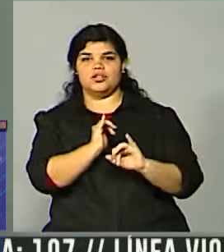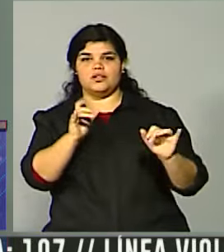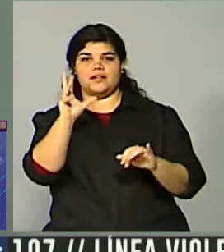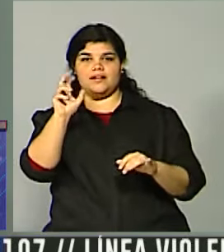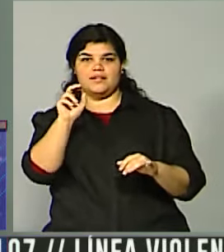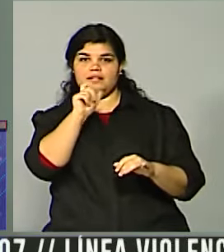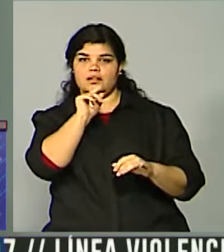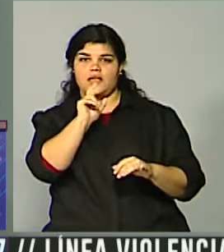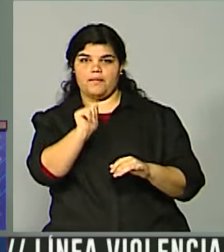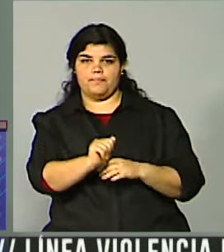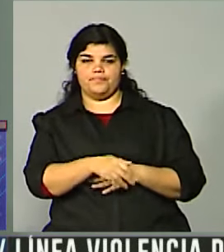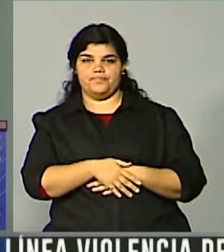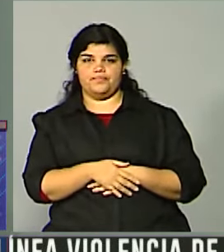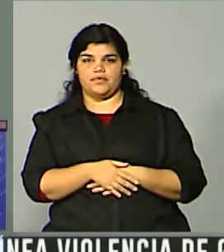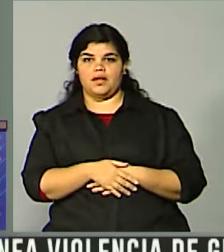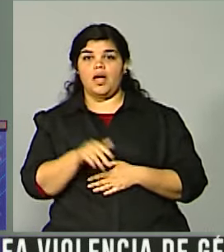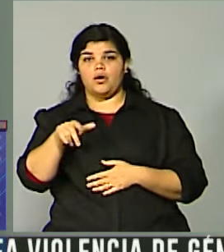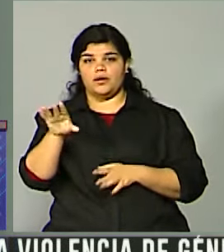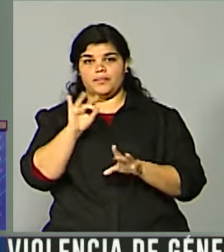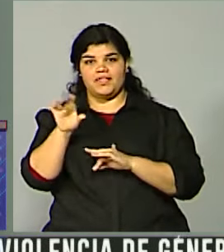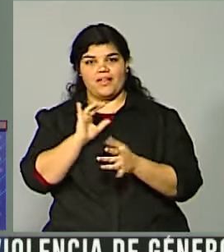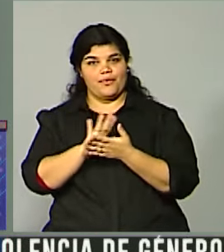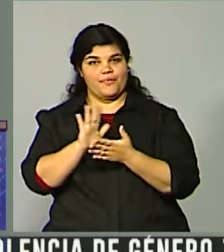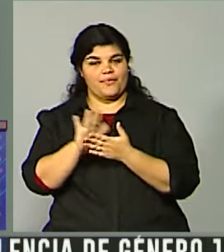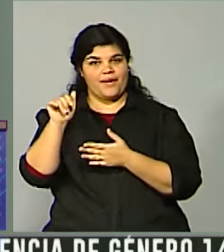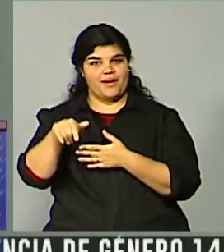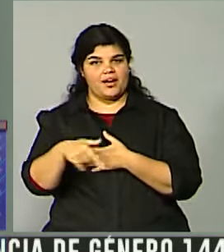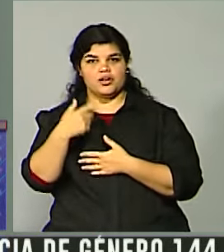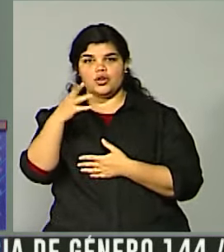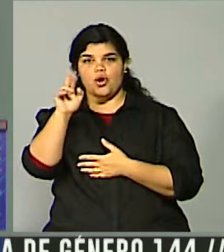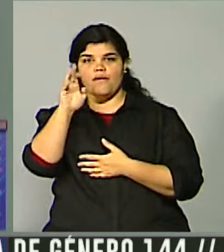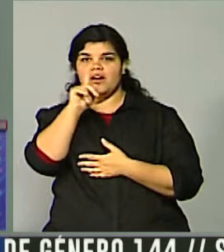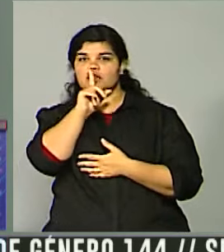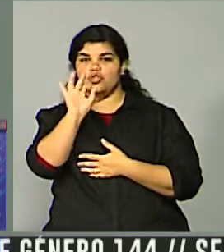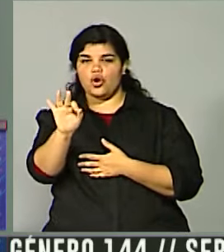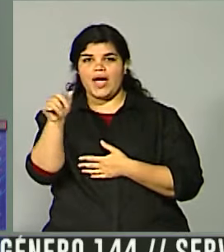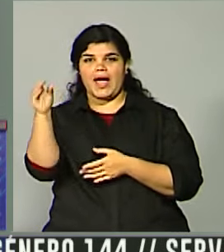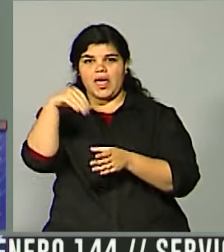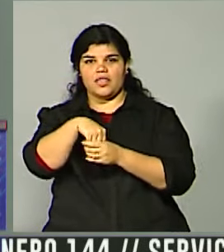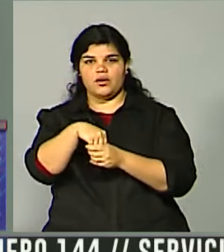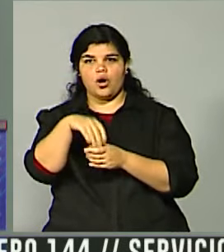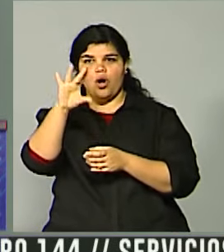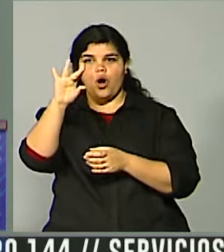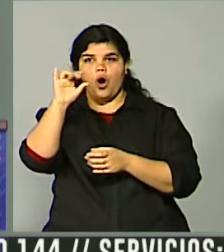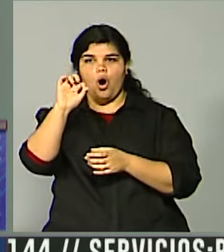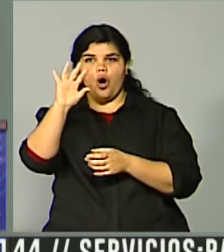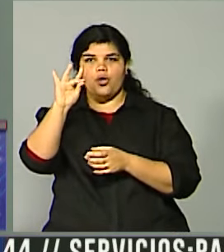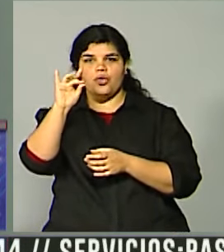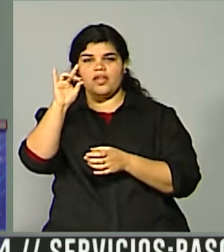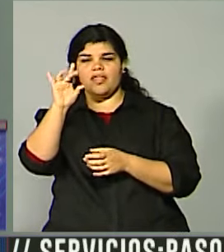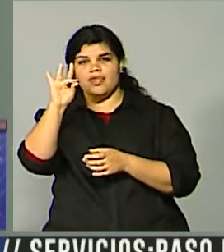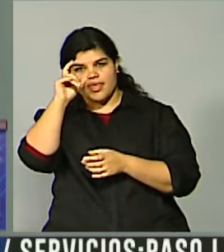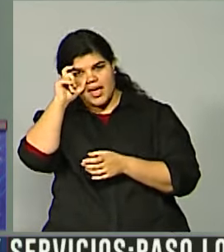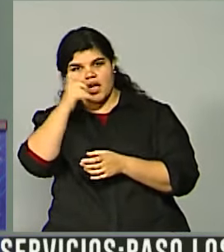30 de la televisión digital abierta. Y tenemos invitados. Vamos a hablar con Roberto Menchaca Vilca, que es miembro de OPDEFO, y nos va a contar de qué se